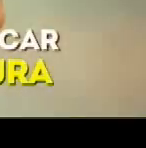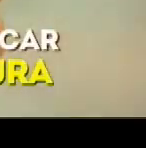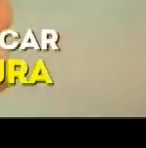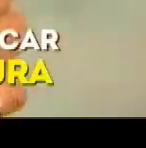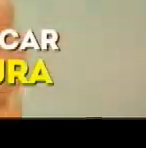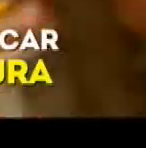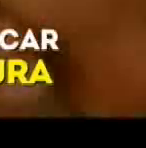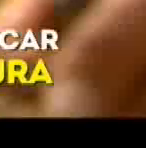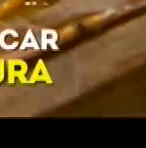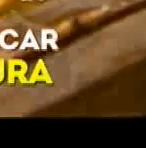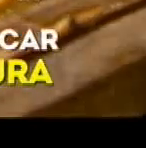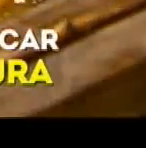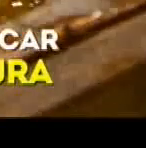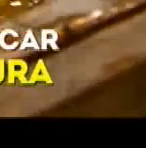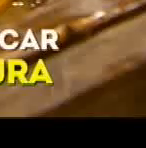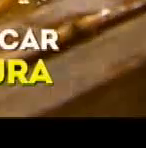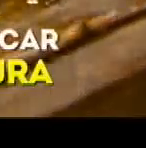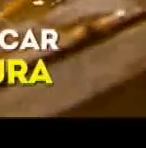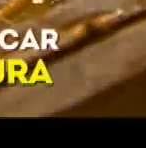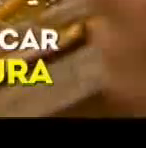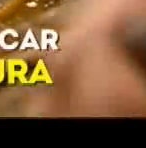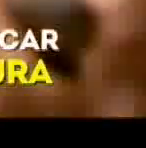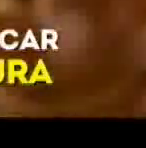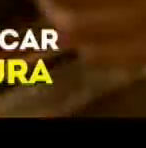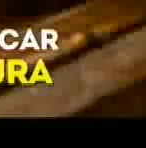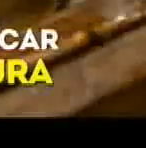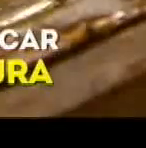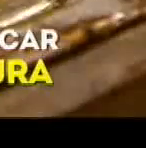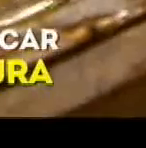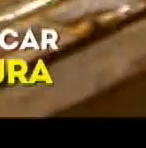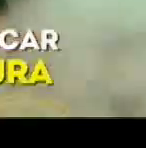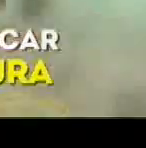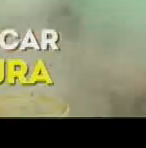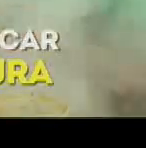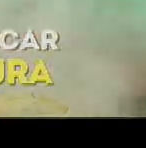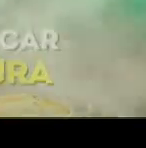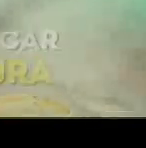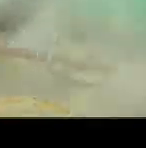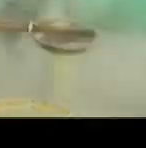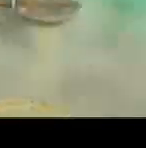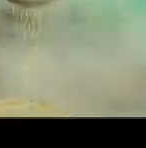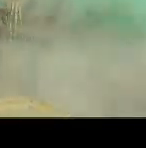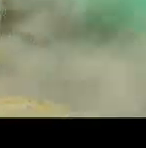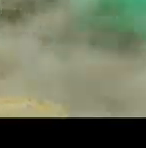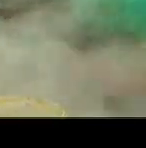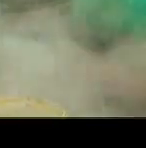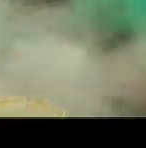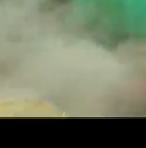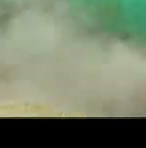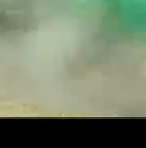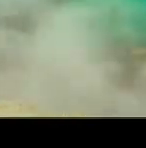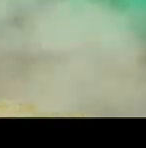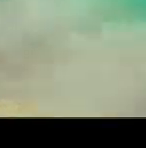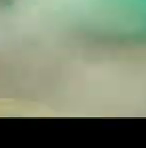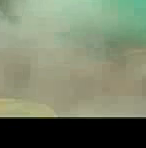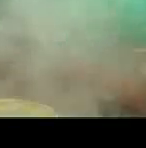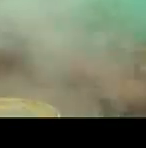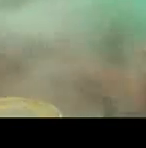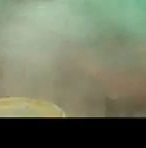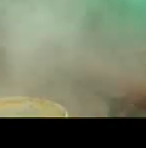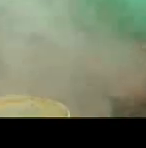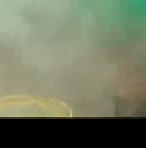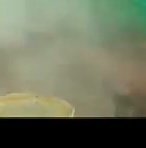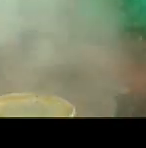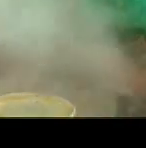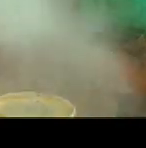la panela, la miel. El proceso de inicio de la molienda, tradicionalmente conocida, viene desde que la caña